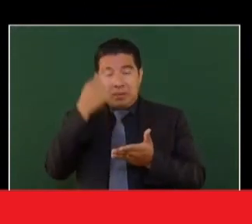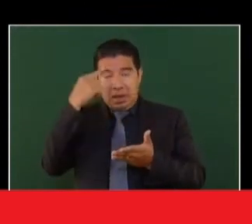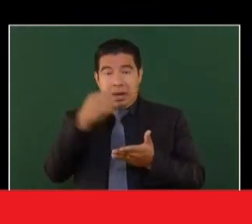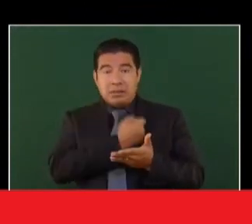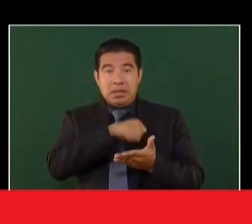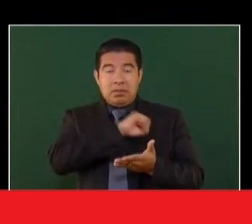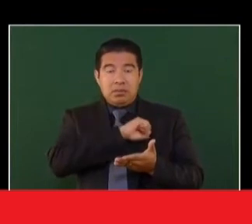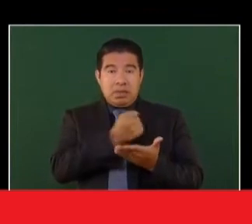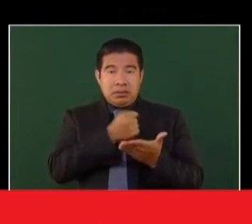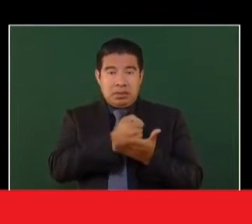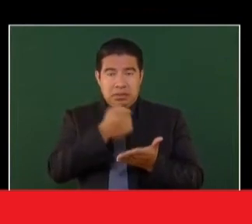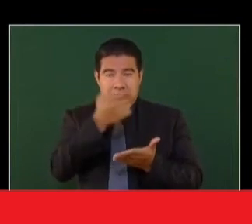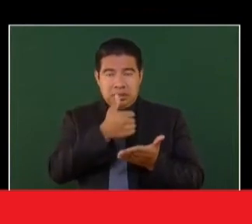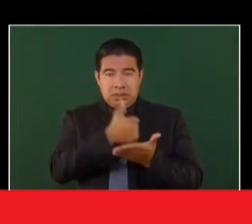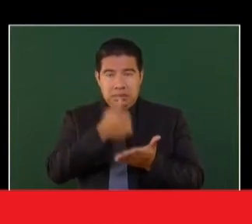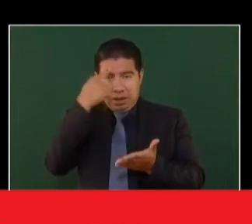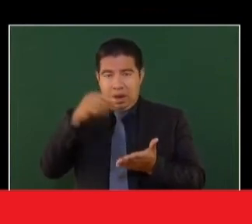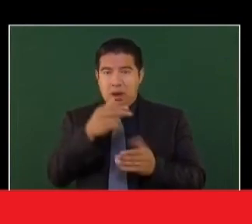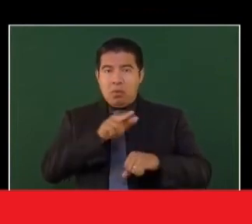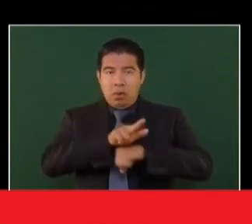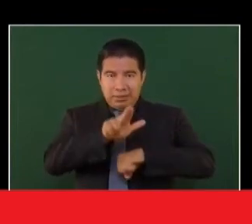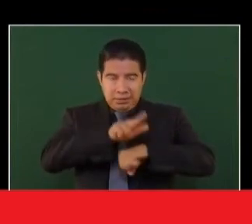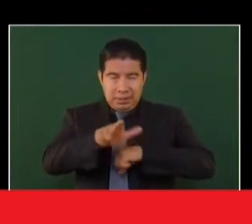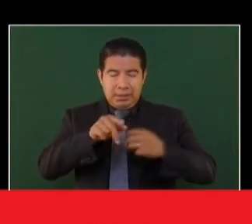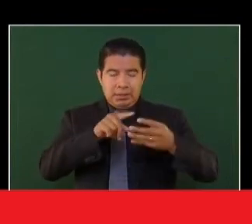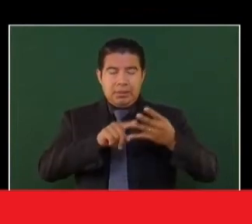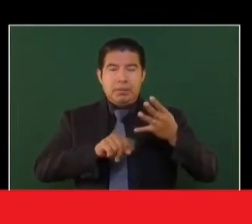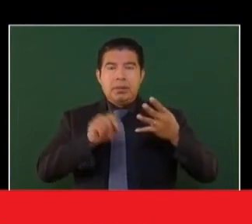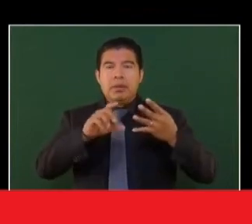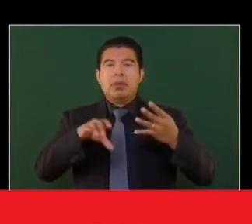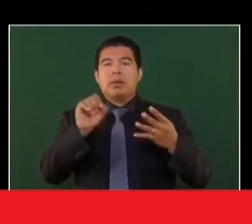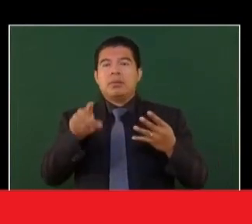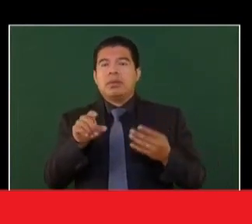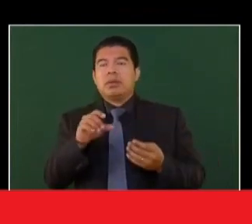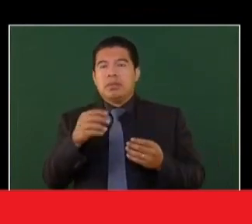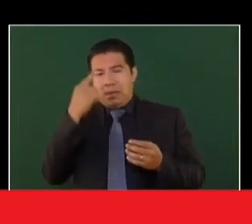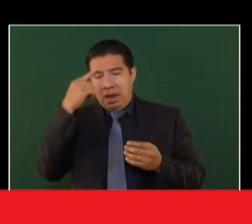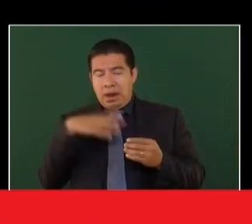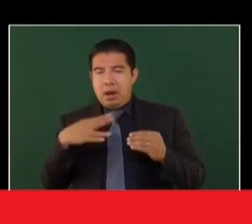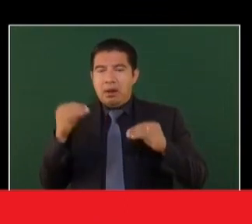participar en la reunión de 6 a 7 de la mañana de seguridad y luego